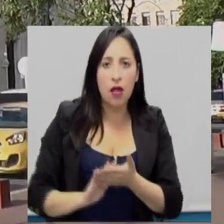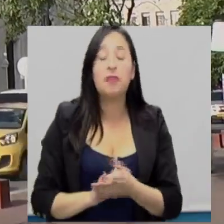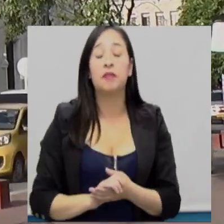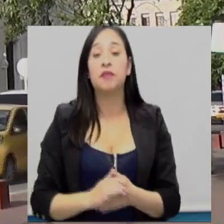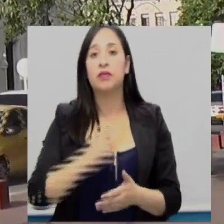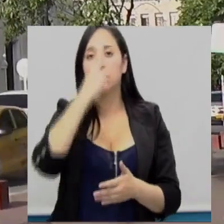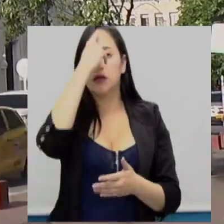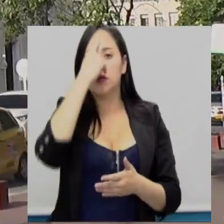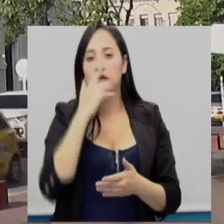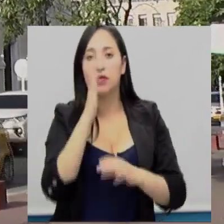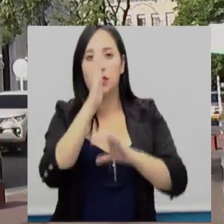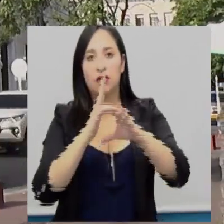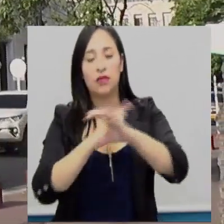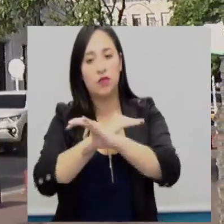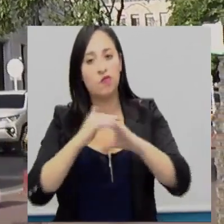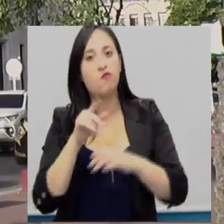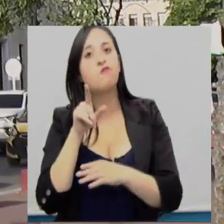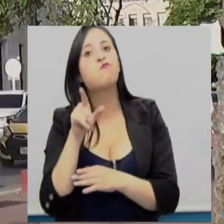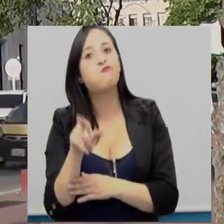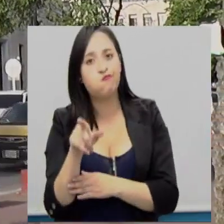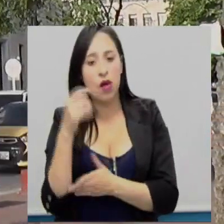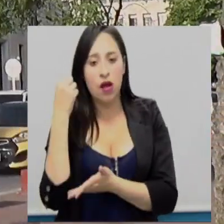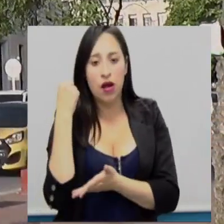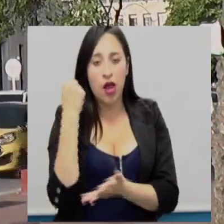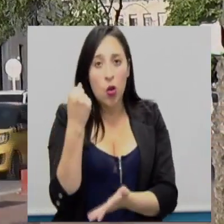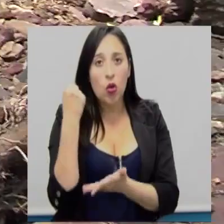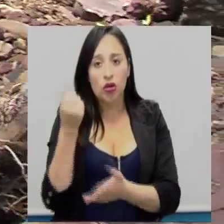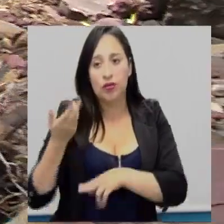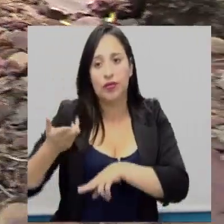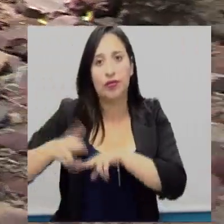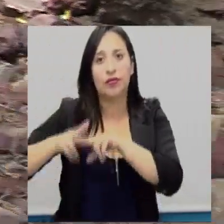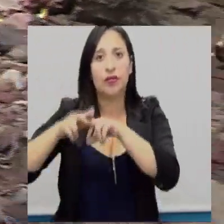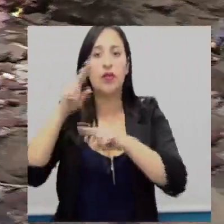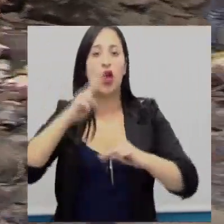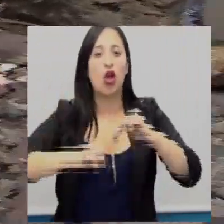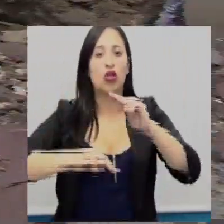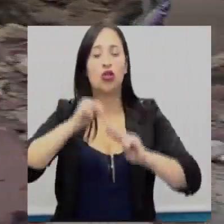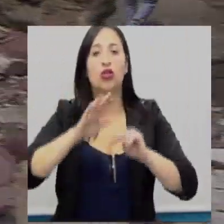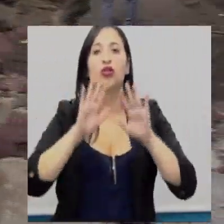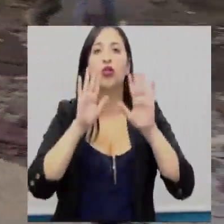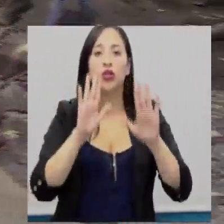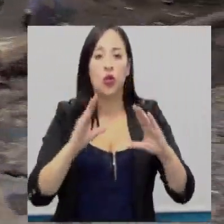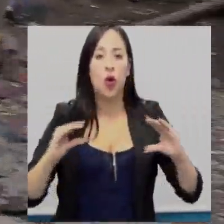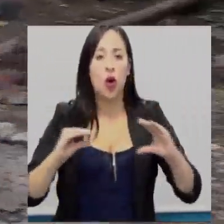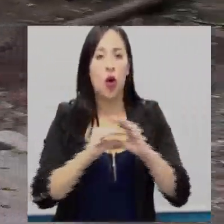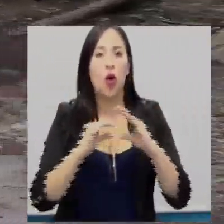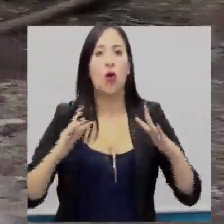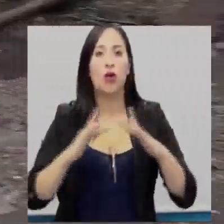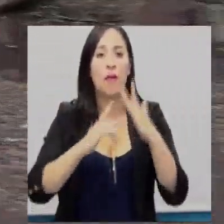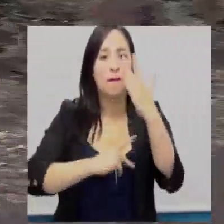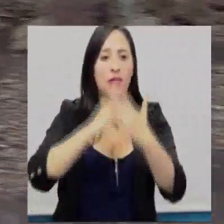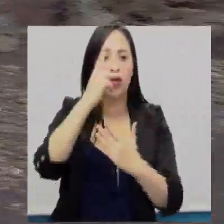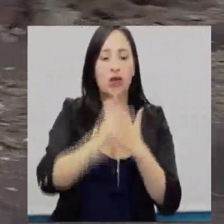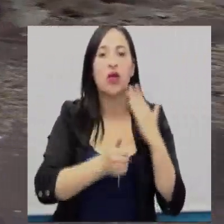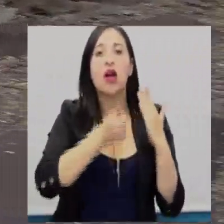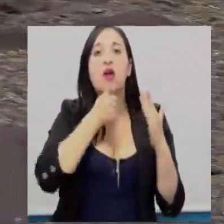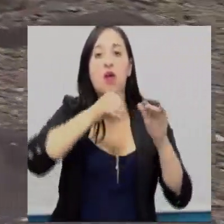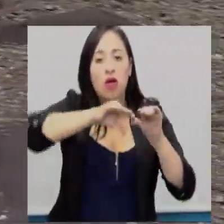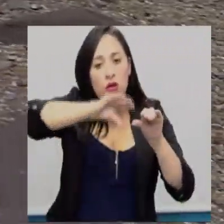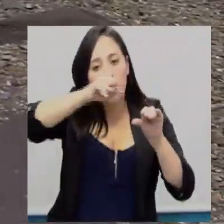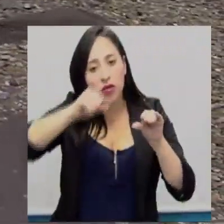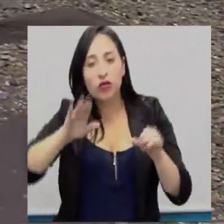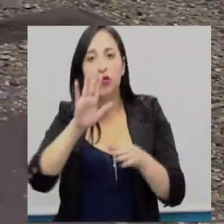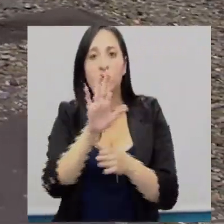la Contraloría también analiza varios contratos financiados con recursos de regalías para la construcción, expansión o adecuación de proyectos de